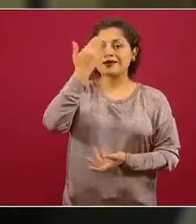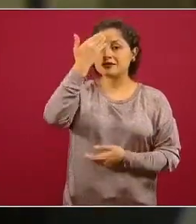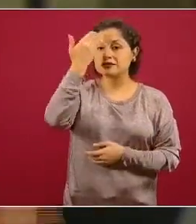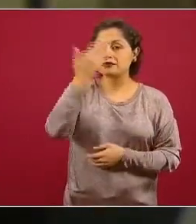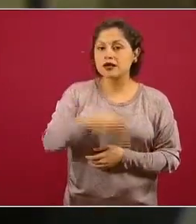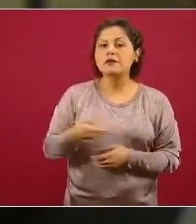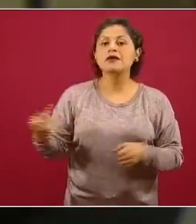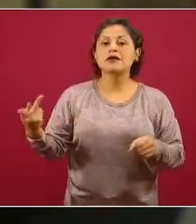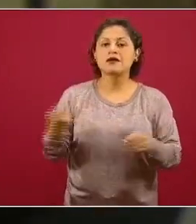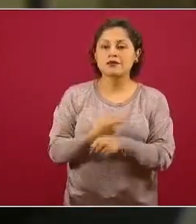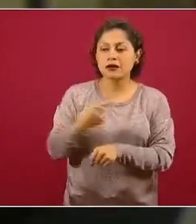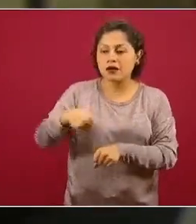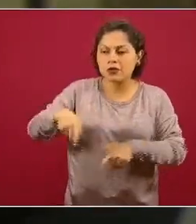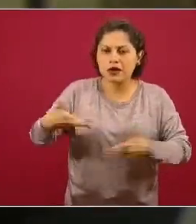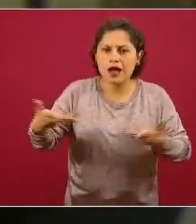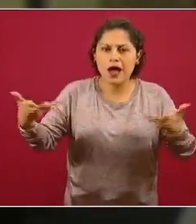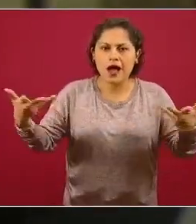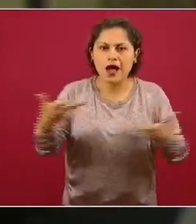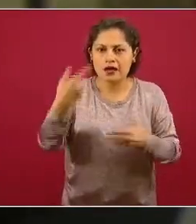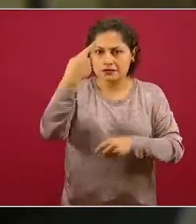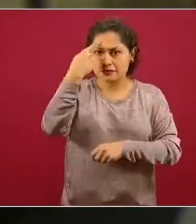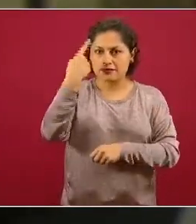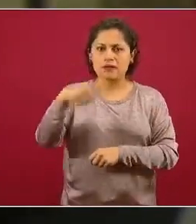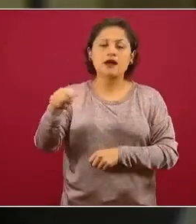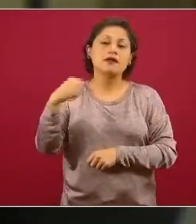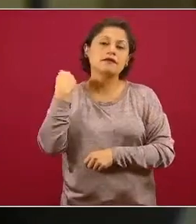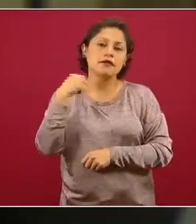de Tabasco, o qué se está haciendo. Y lo